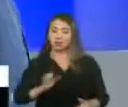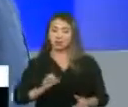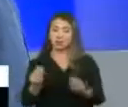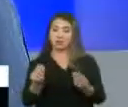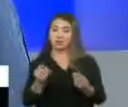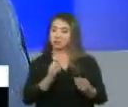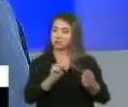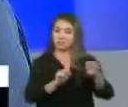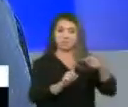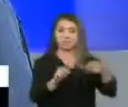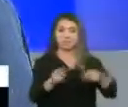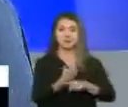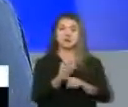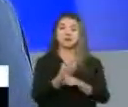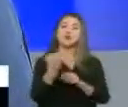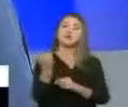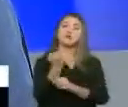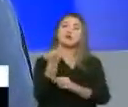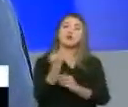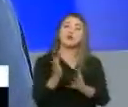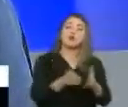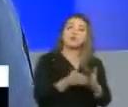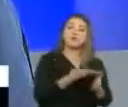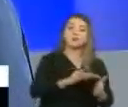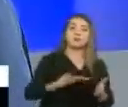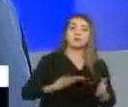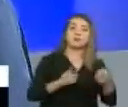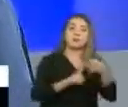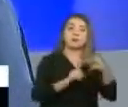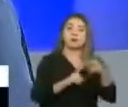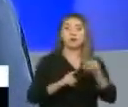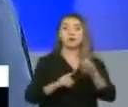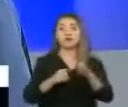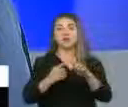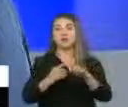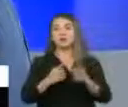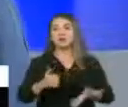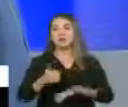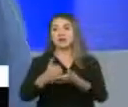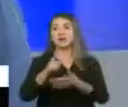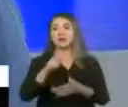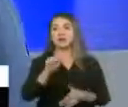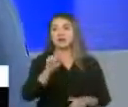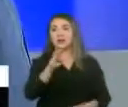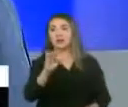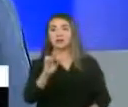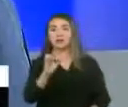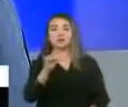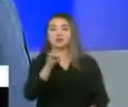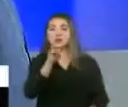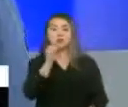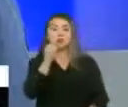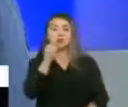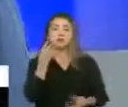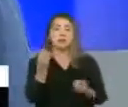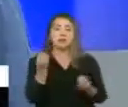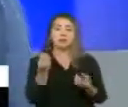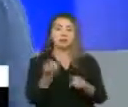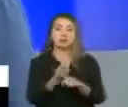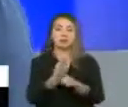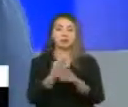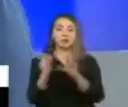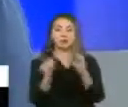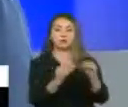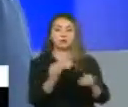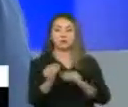no participé de esa conversación individual entre el presidente del partido y el ex alcalde Labé. No sé cuál habrá sido el contenido y por qué se dan a